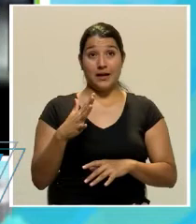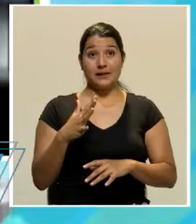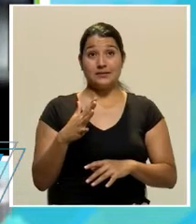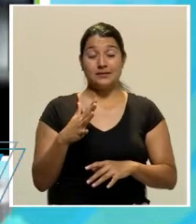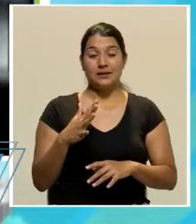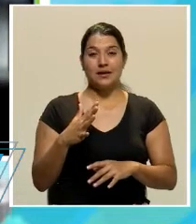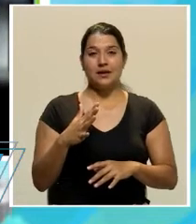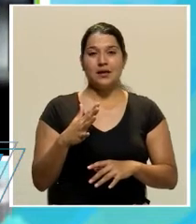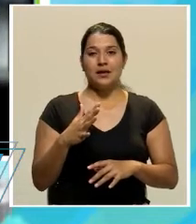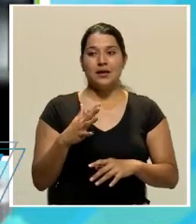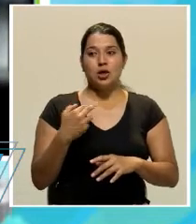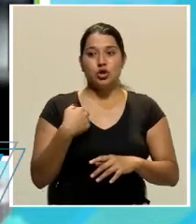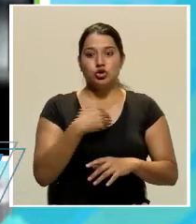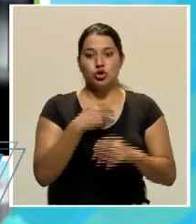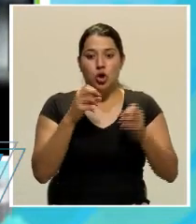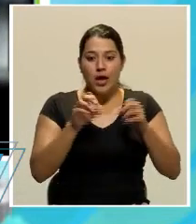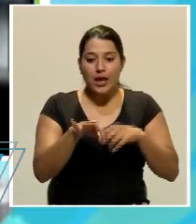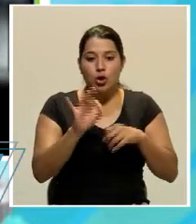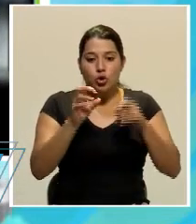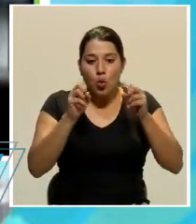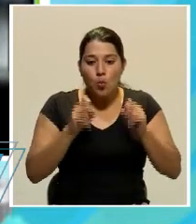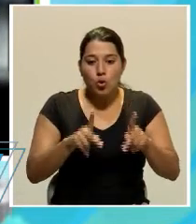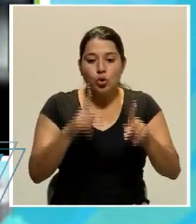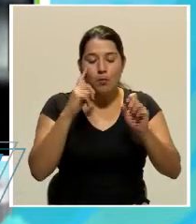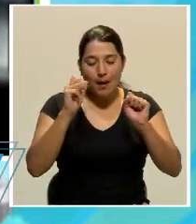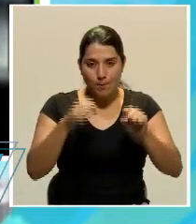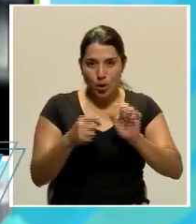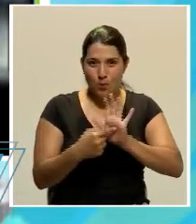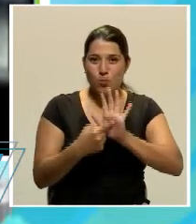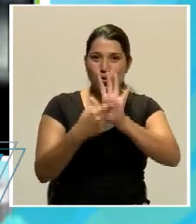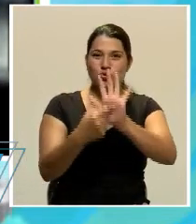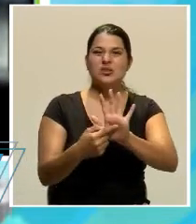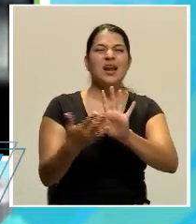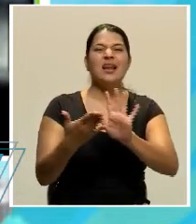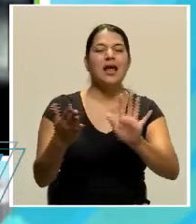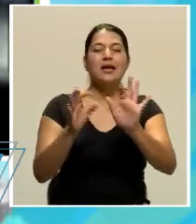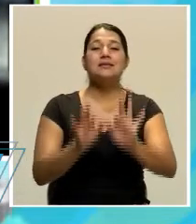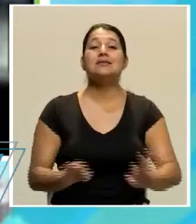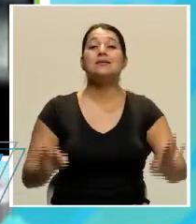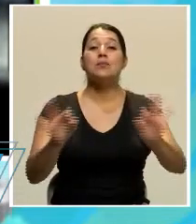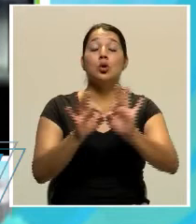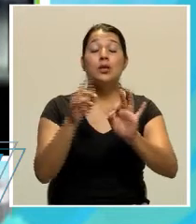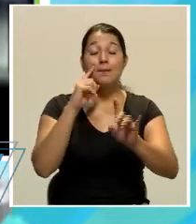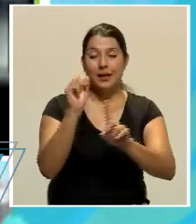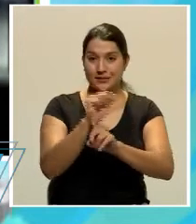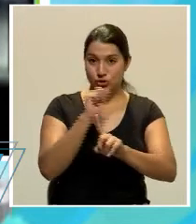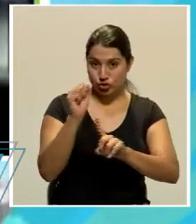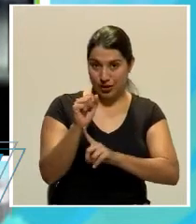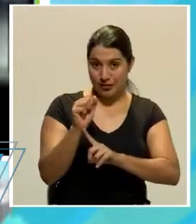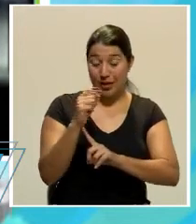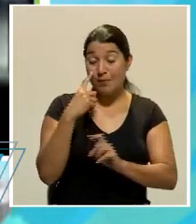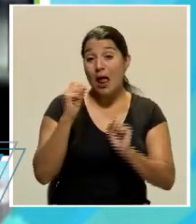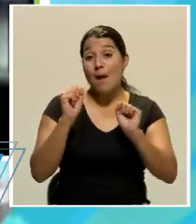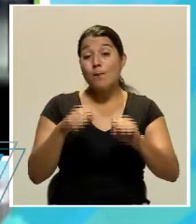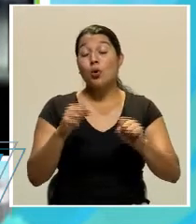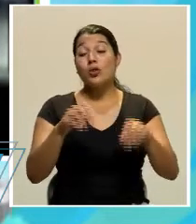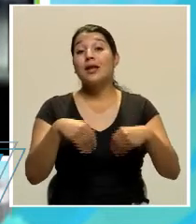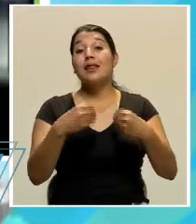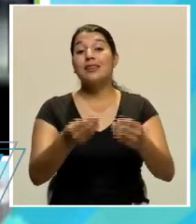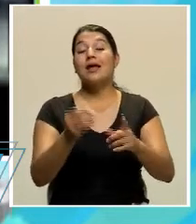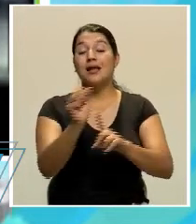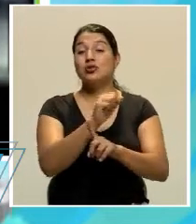esta coyuntura una oportunidad para hacer visible lo importante que es para la sociedad, para generarle a la